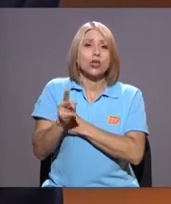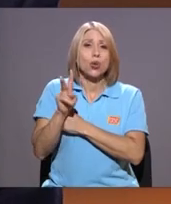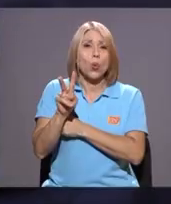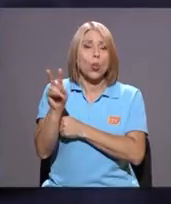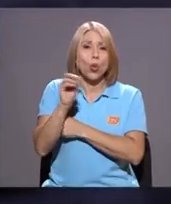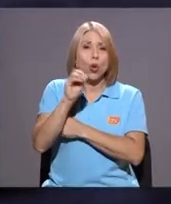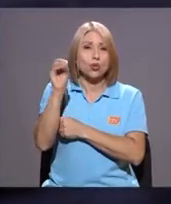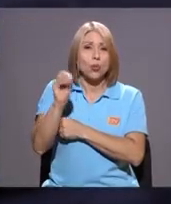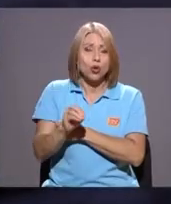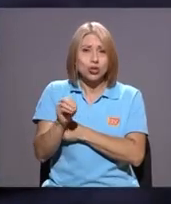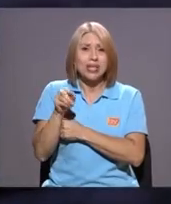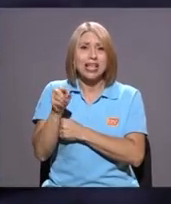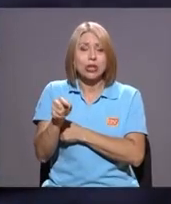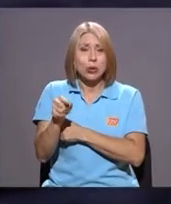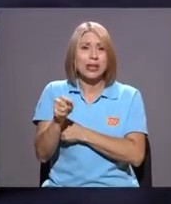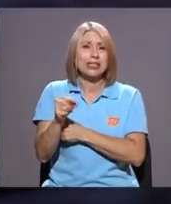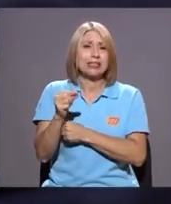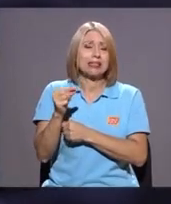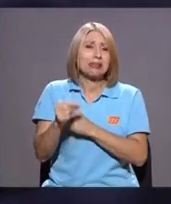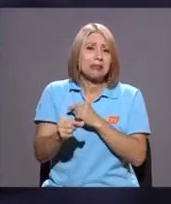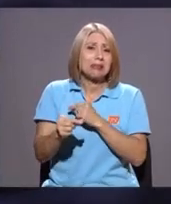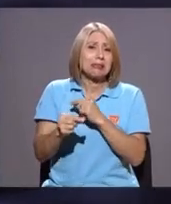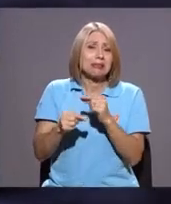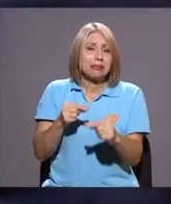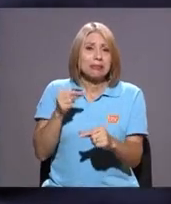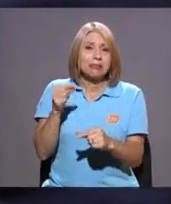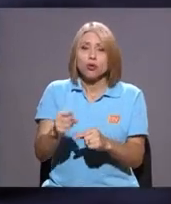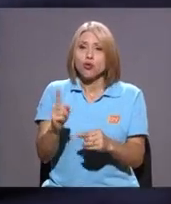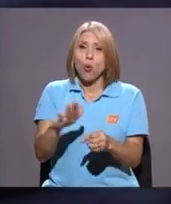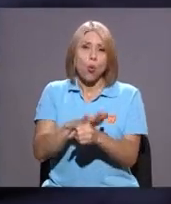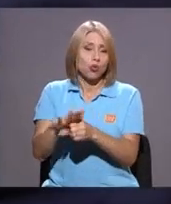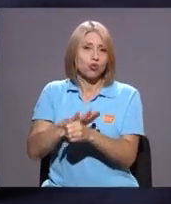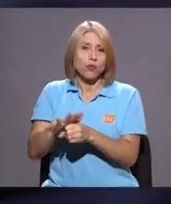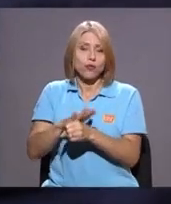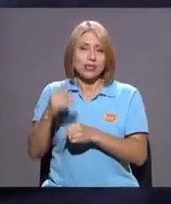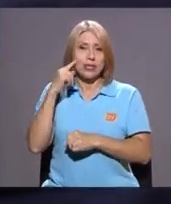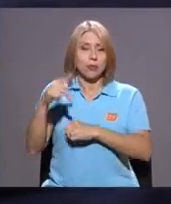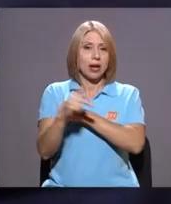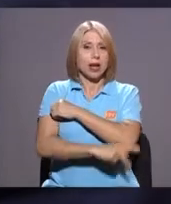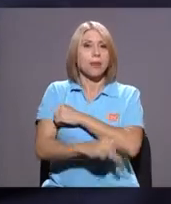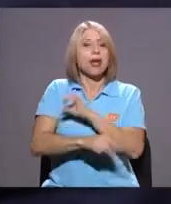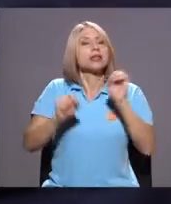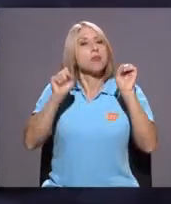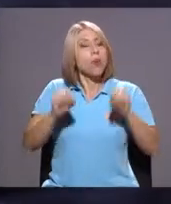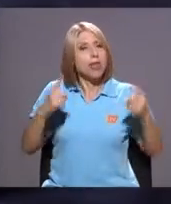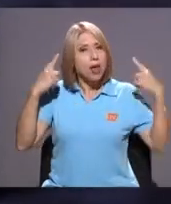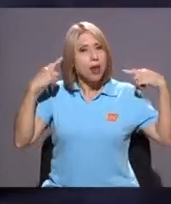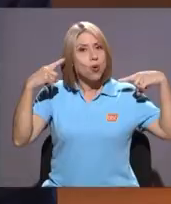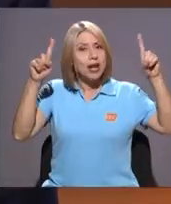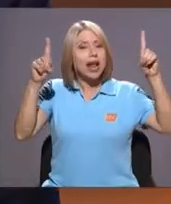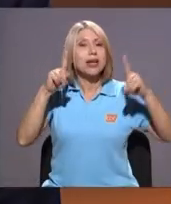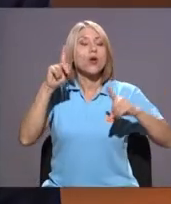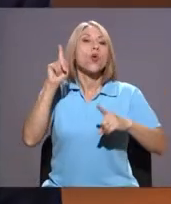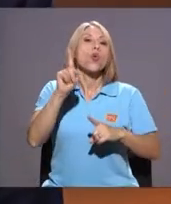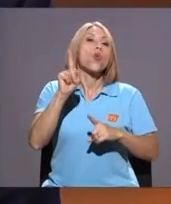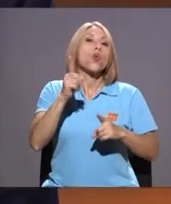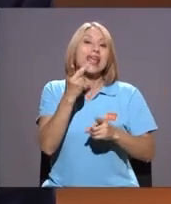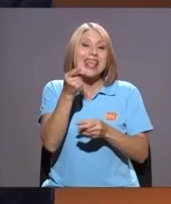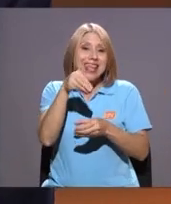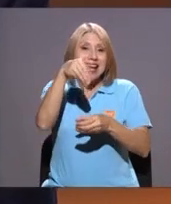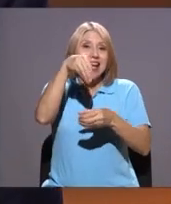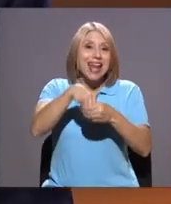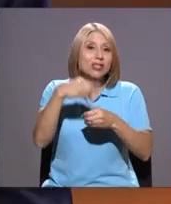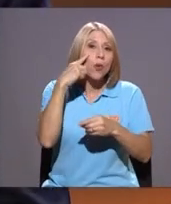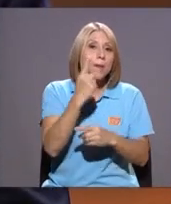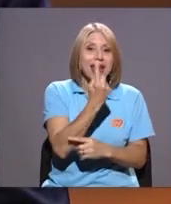es un ritmo insuficiente para que el país pueda alcanzar un nivel de ingreso per cápita de un país desarrollado